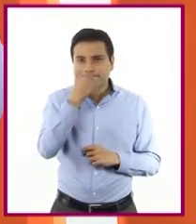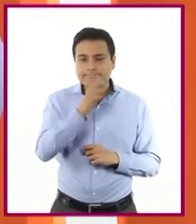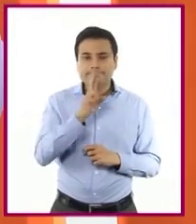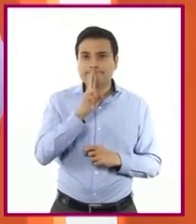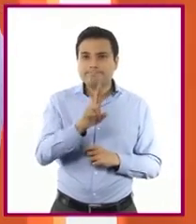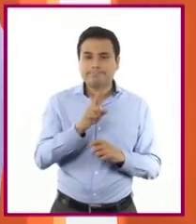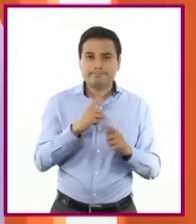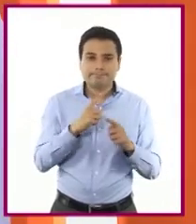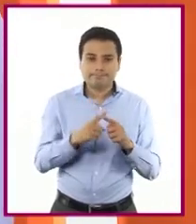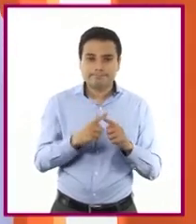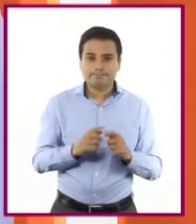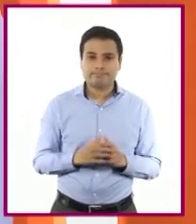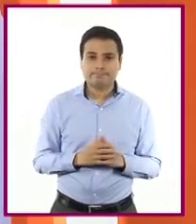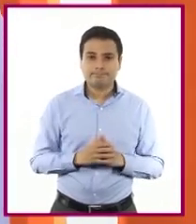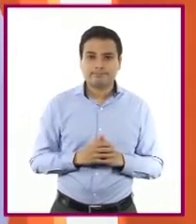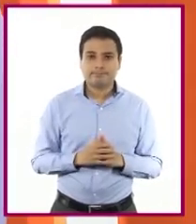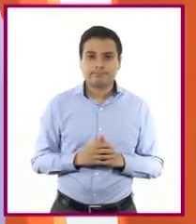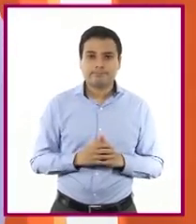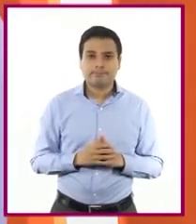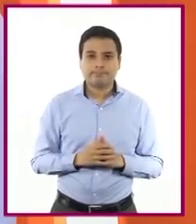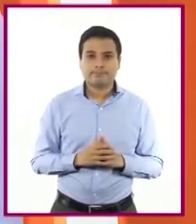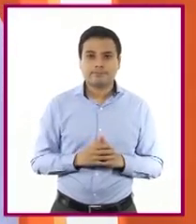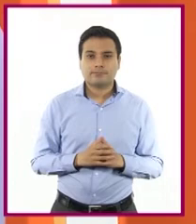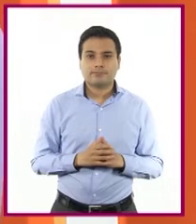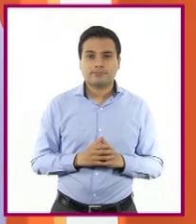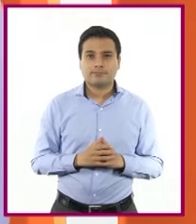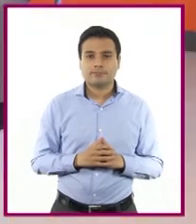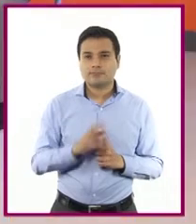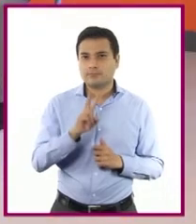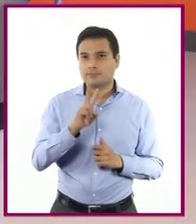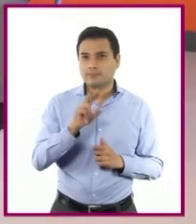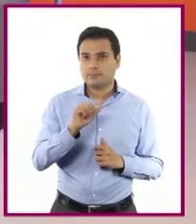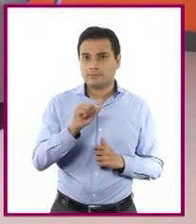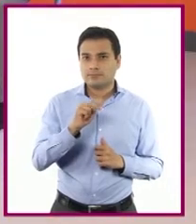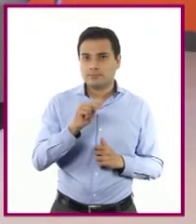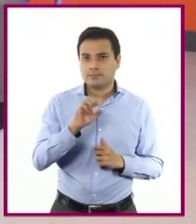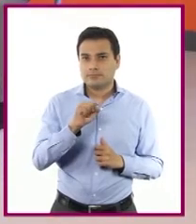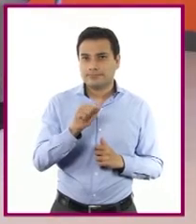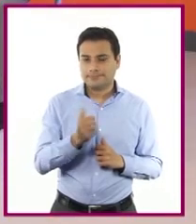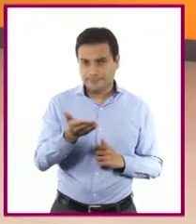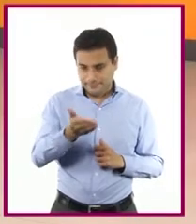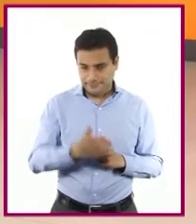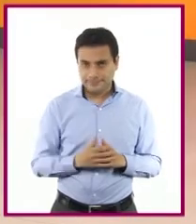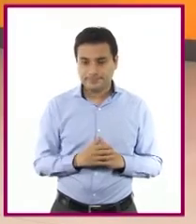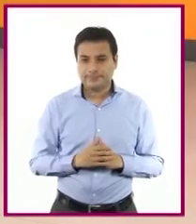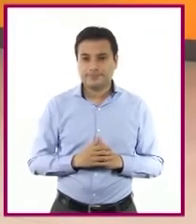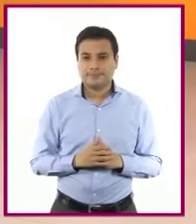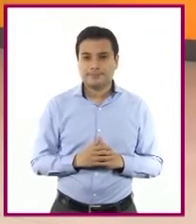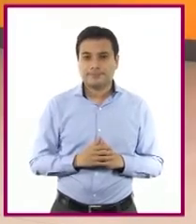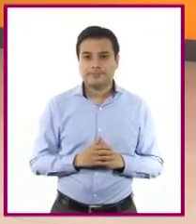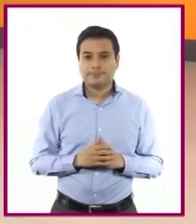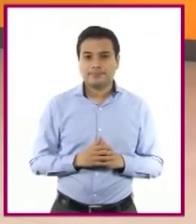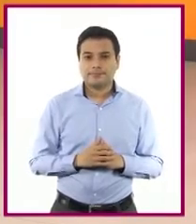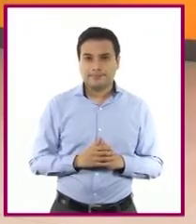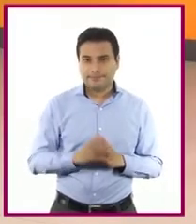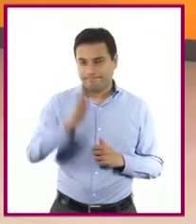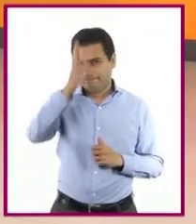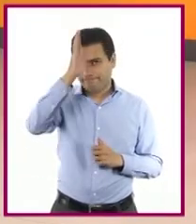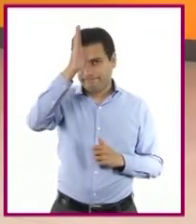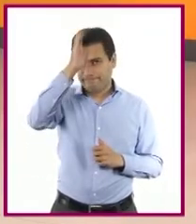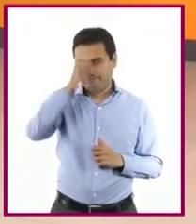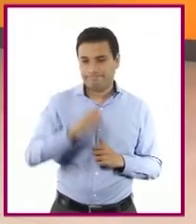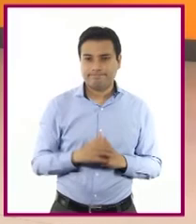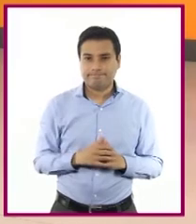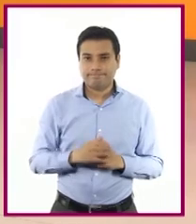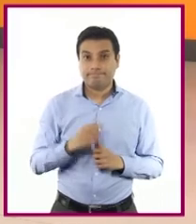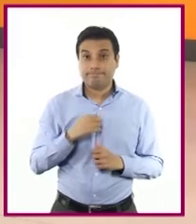equipo? Vamos con Vanessa. Adelante, Vanessa. De acuerdo. Yo